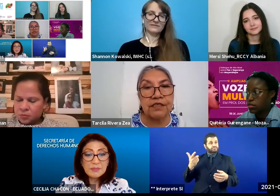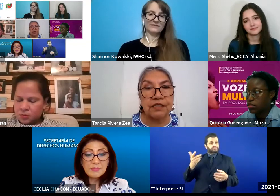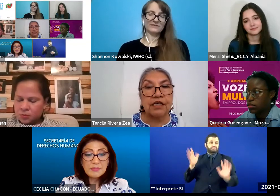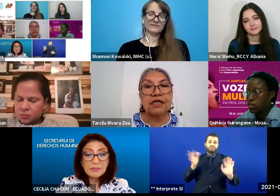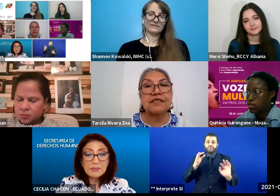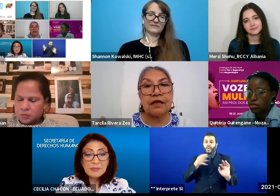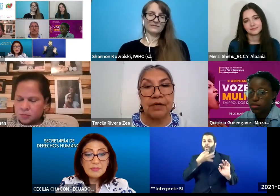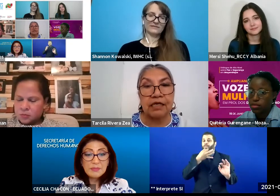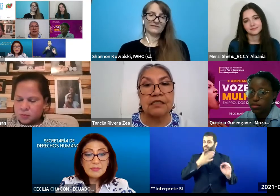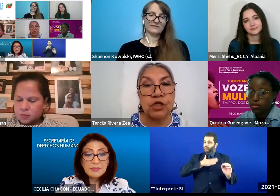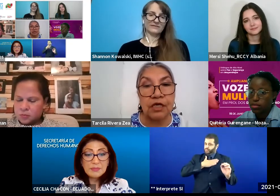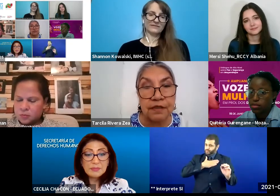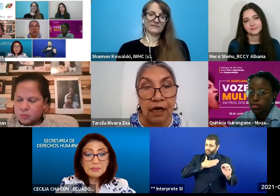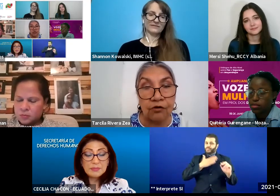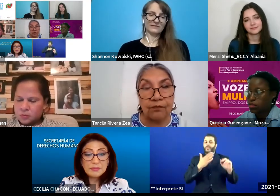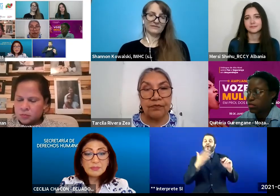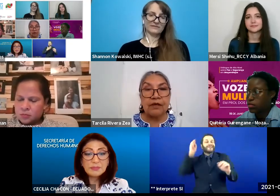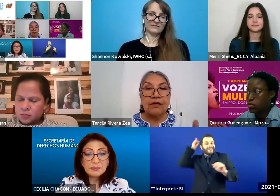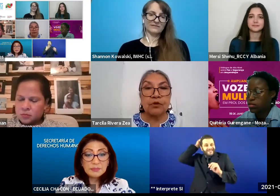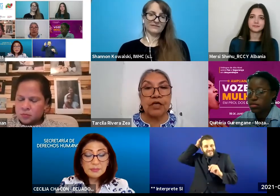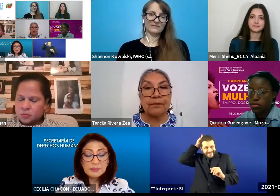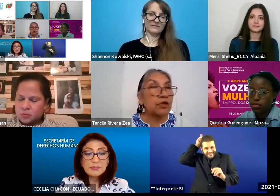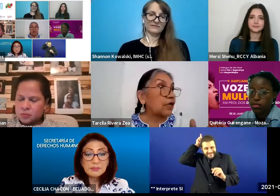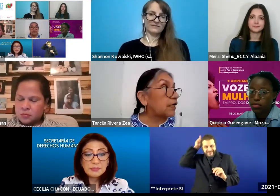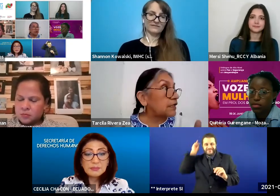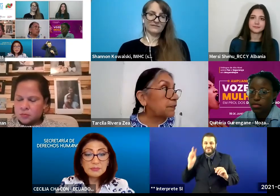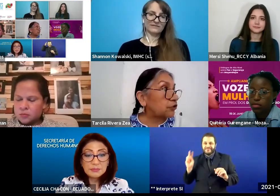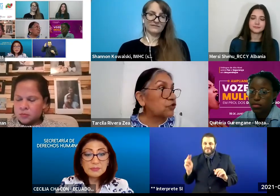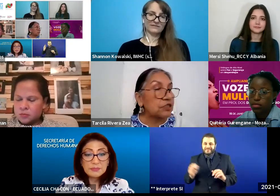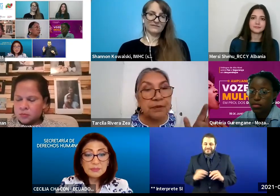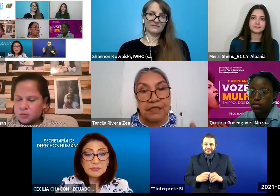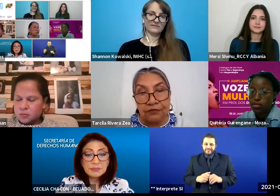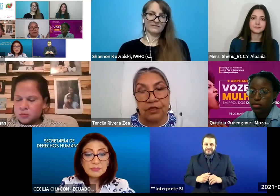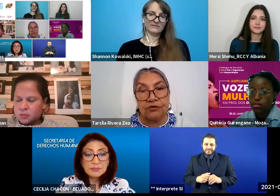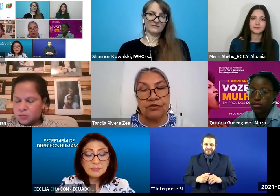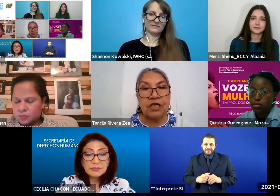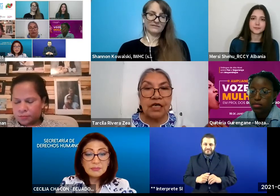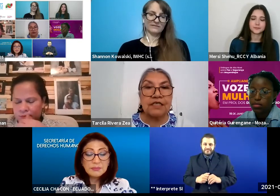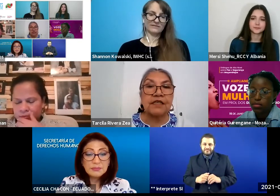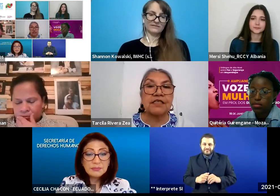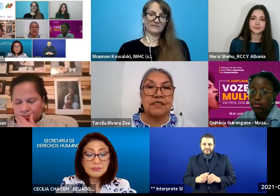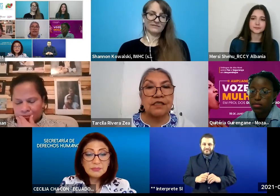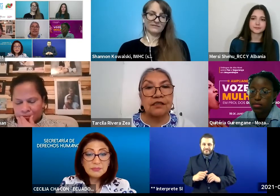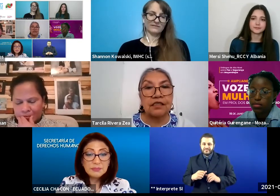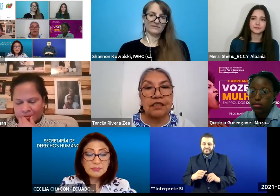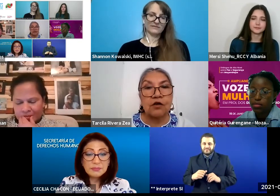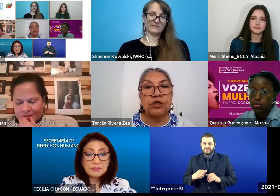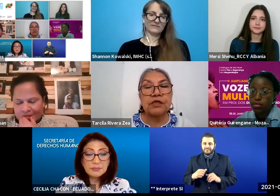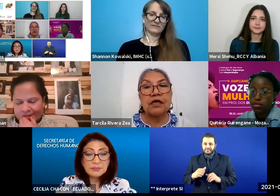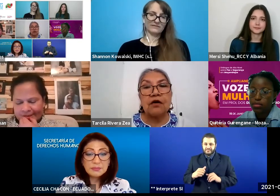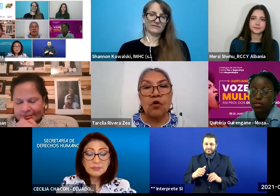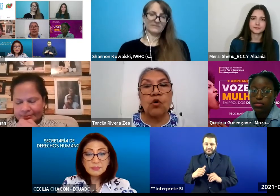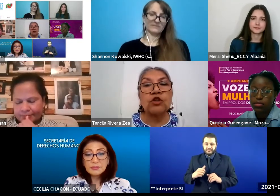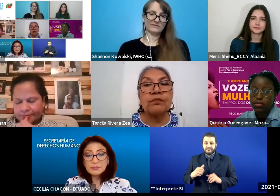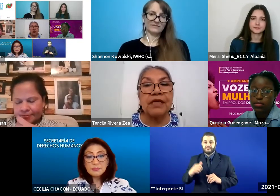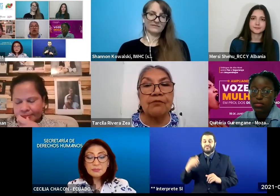indígenas, niñas indígenas en el mecanismo de la CEDAW. ¿Por qué? Porque hay aspectos específicos que se necesitan tener en